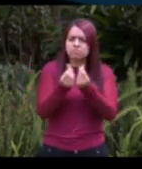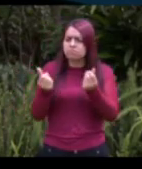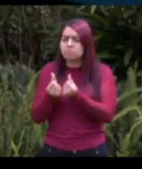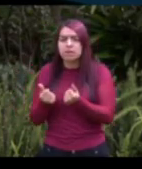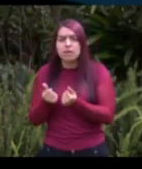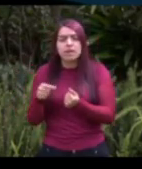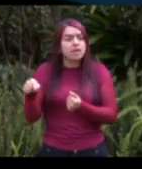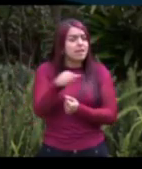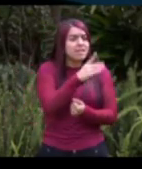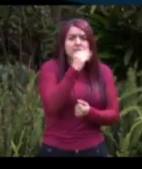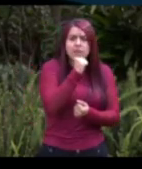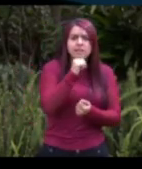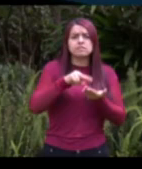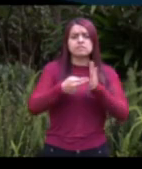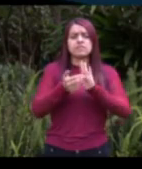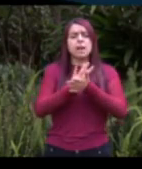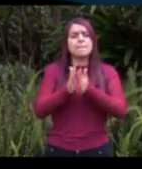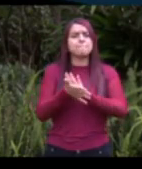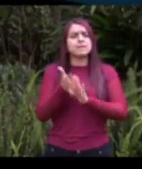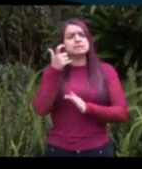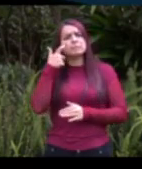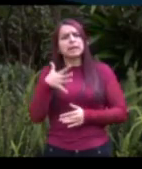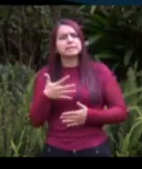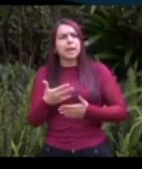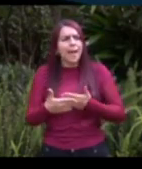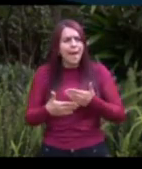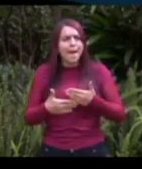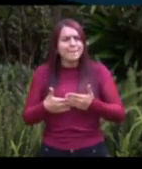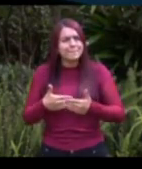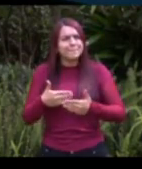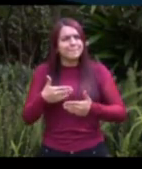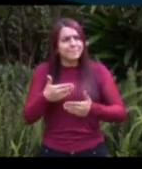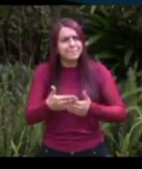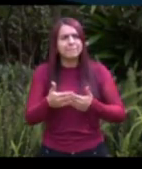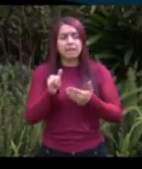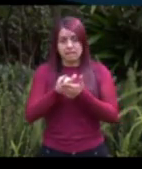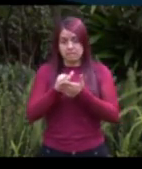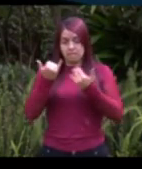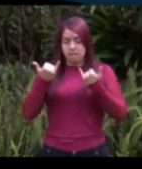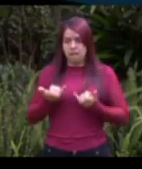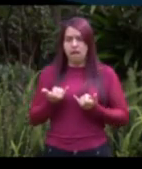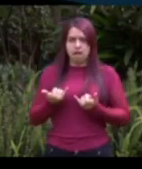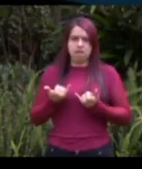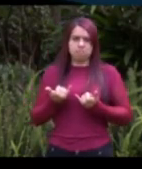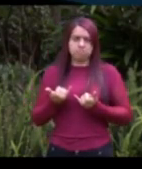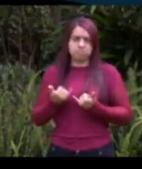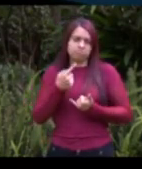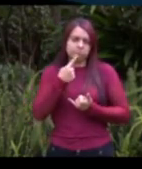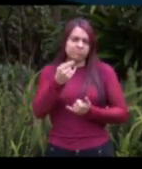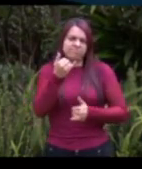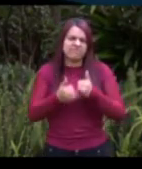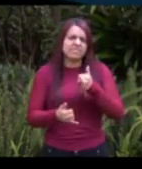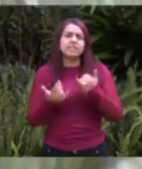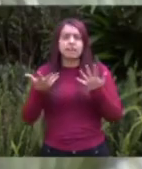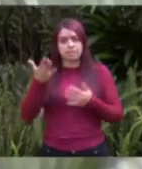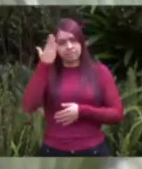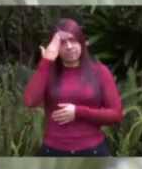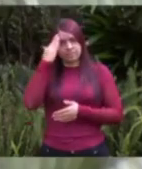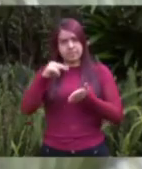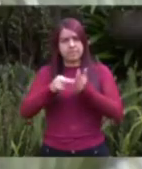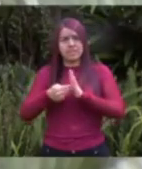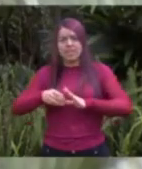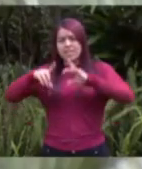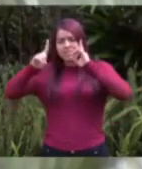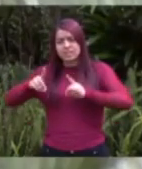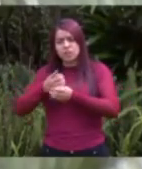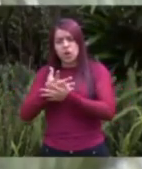estaría coja. Con la autoridad que nos da, y con esto termino, el no haber compartido algunas decisiones